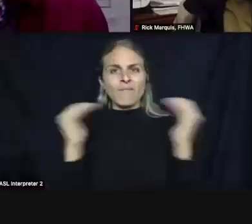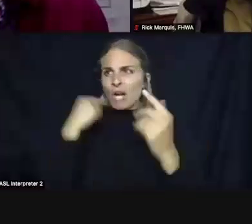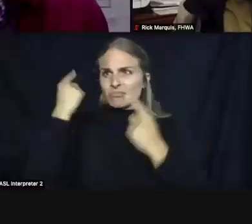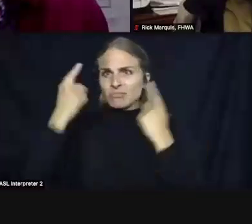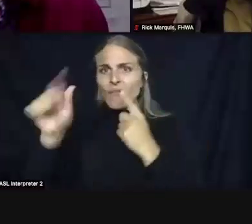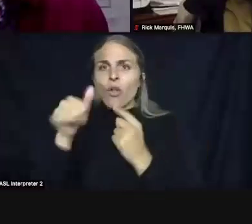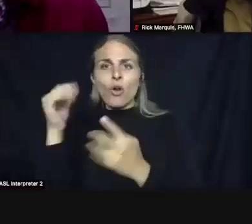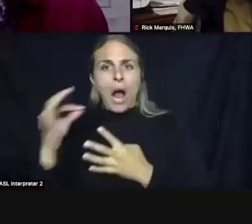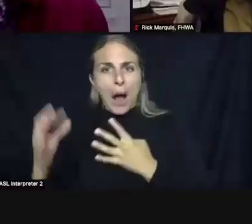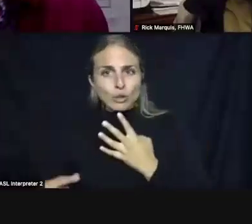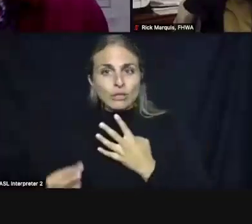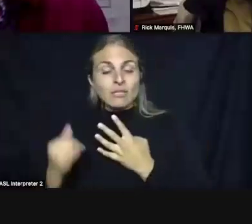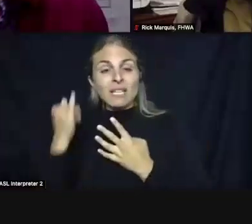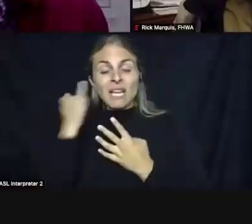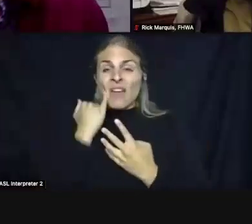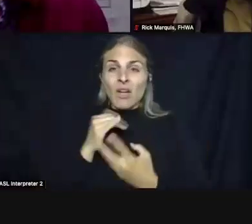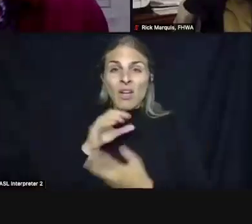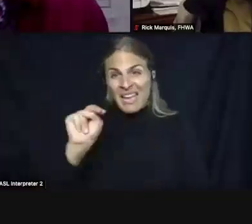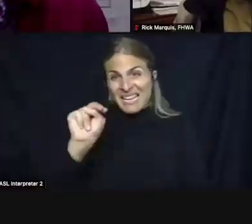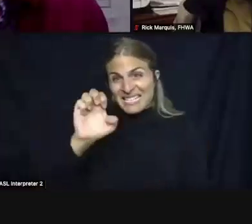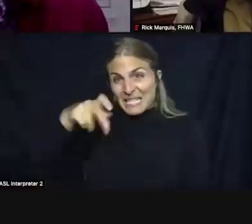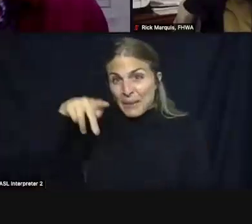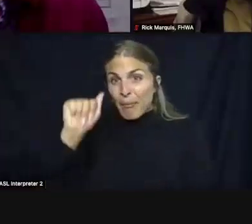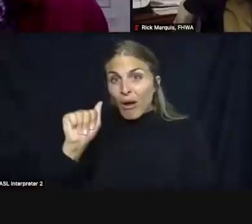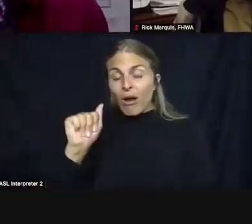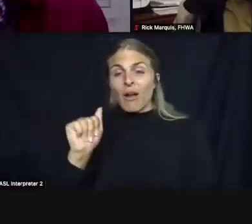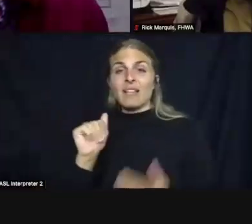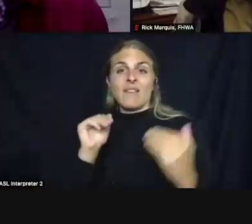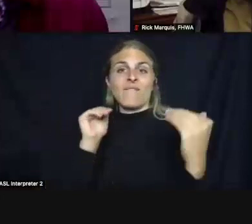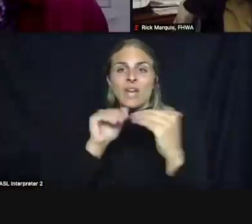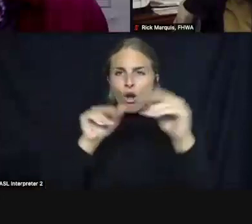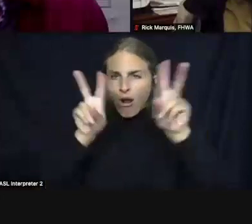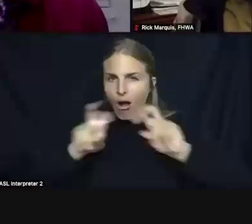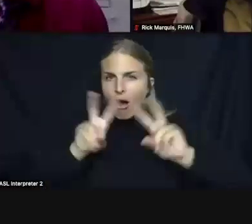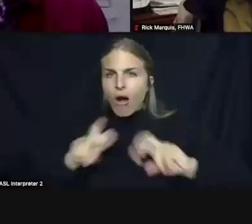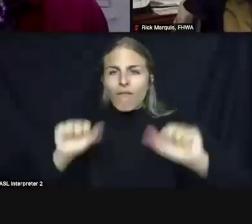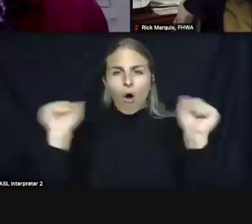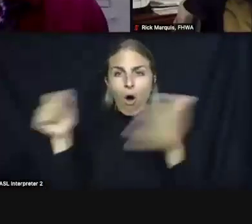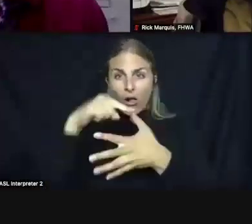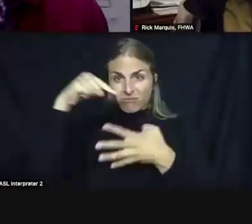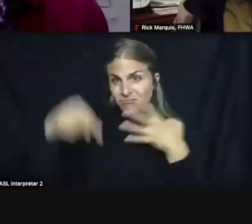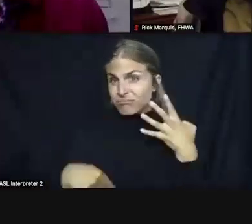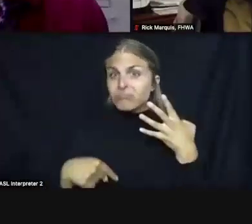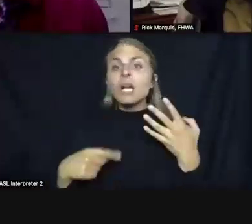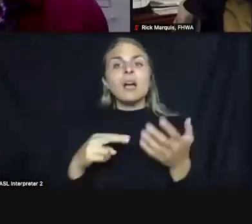sin realmente considerar las otras opciones. Si en el corazón